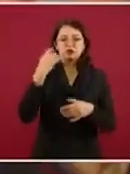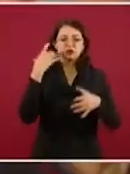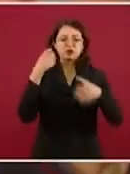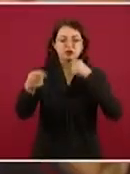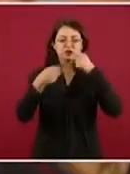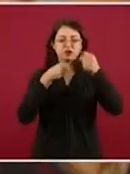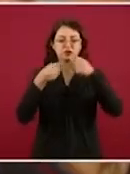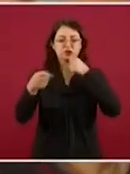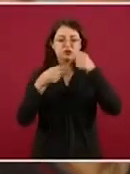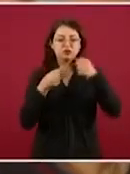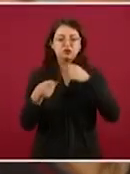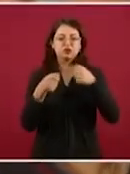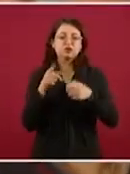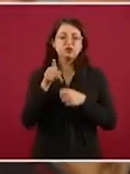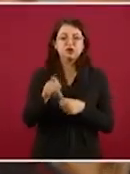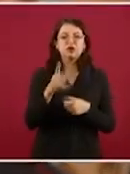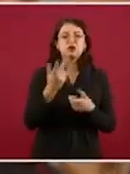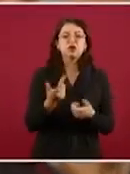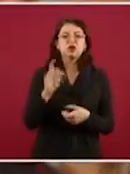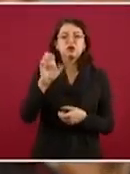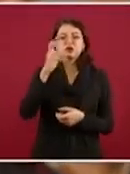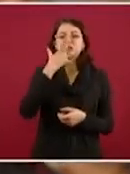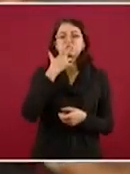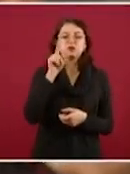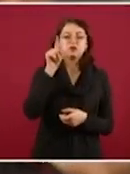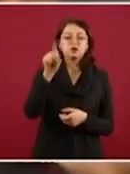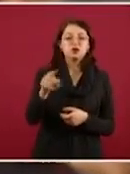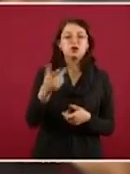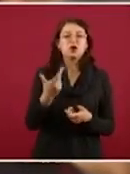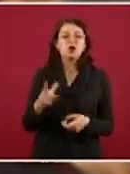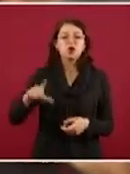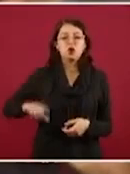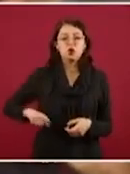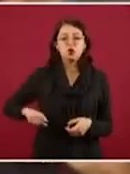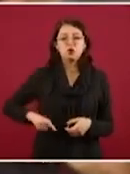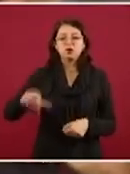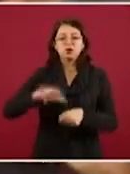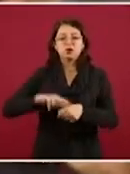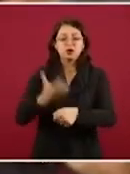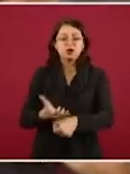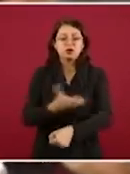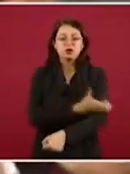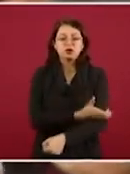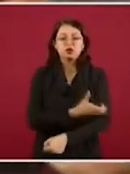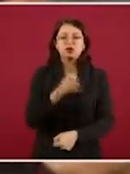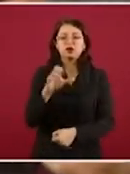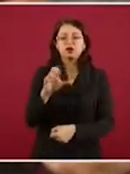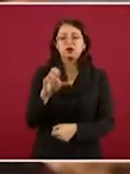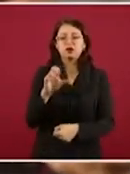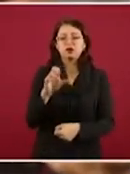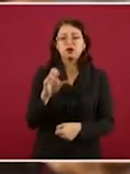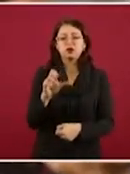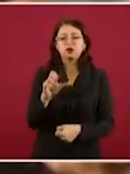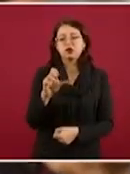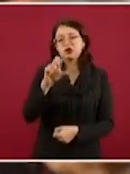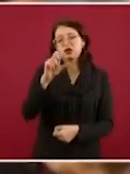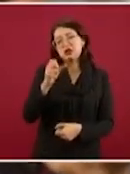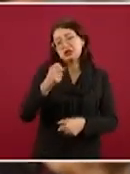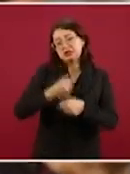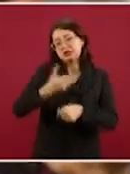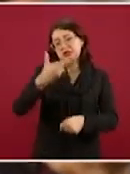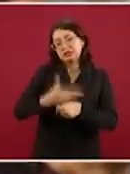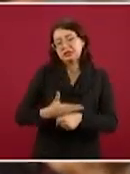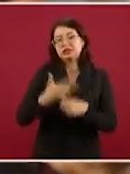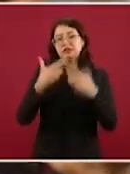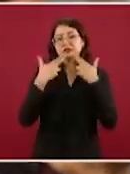prensa celebrada en Palacio de Gobierno de Chihuahua, en donde el gobernador fue acompañado por el secretario de Hacienda, Arturo Fuentes Vélez, y